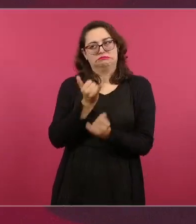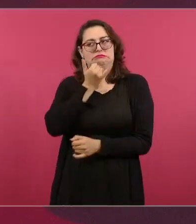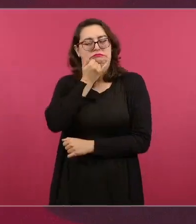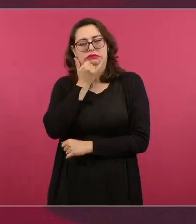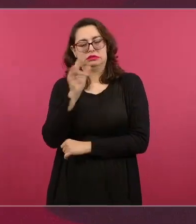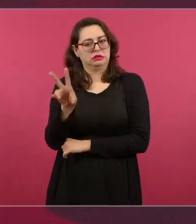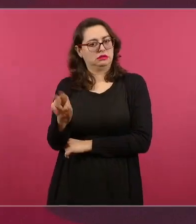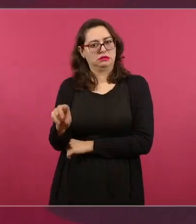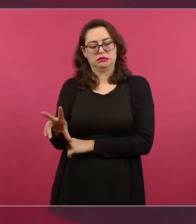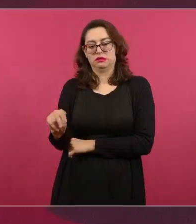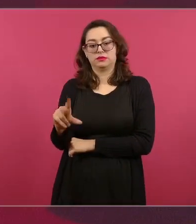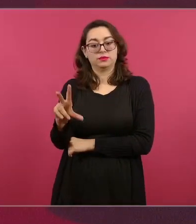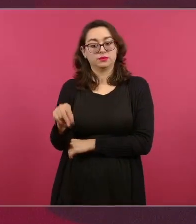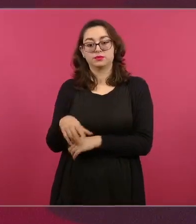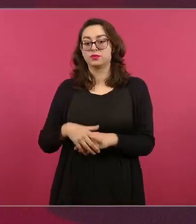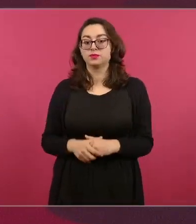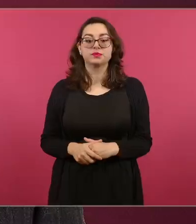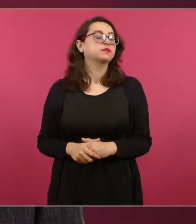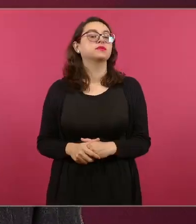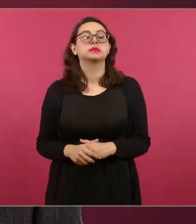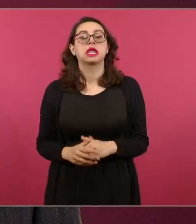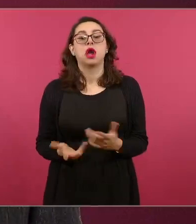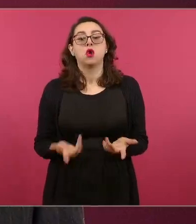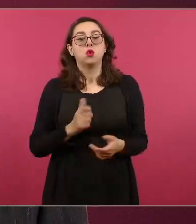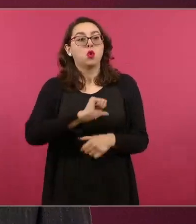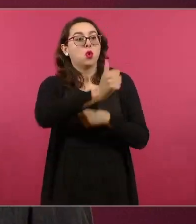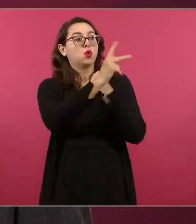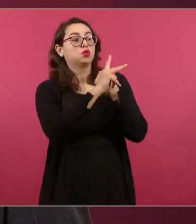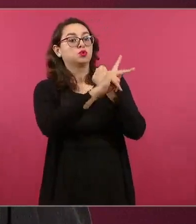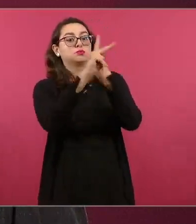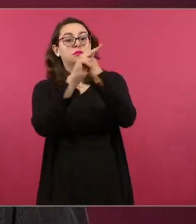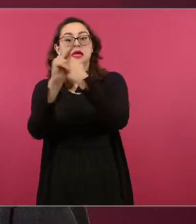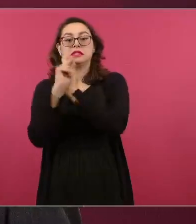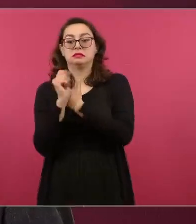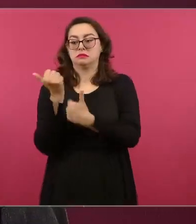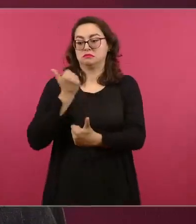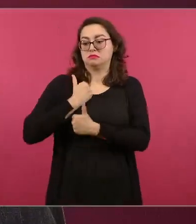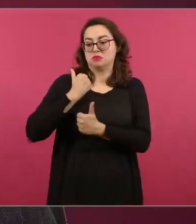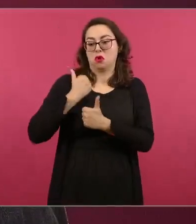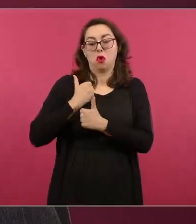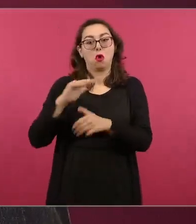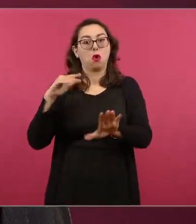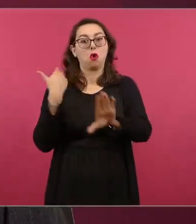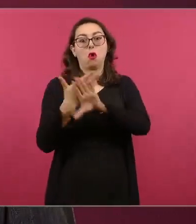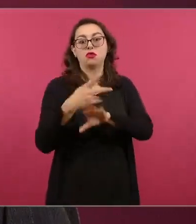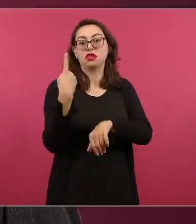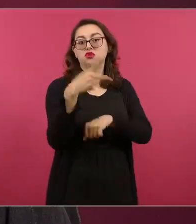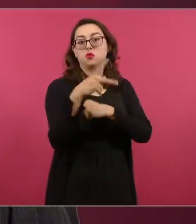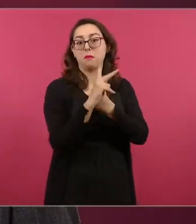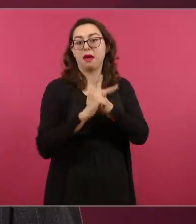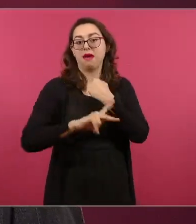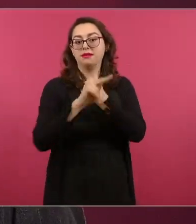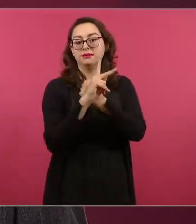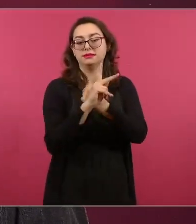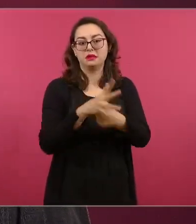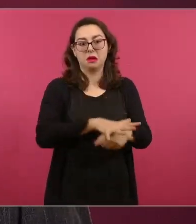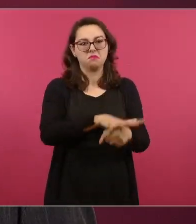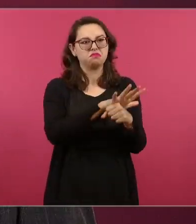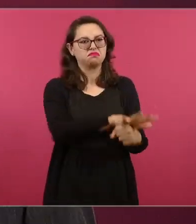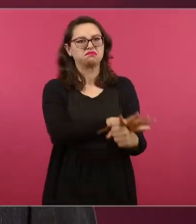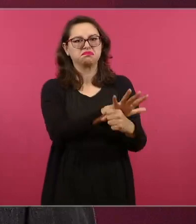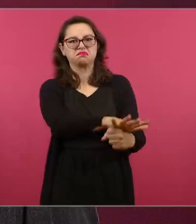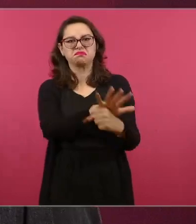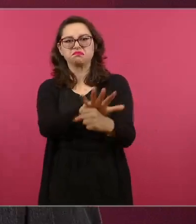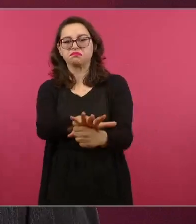ni ejércitos represores de otros países. Este es un ejército surgido del pueblo,